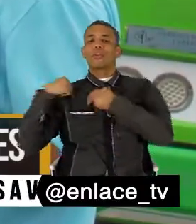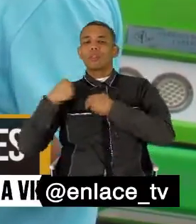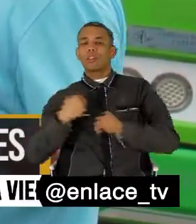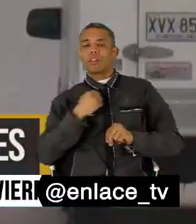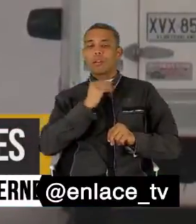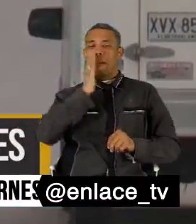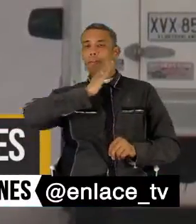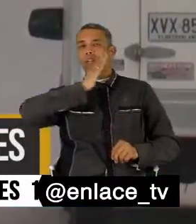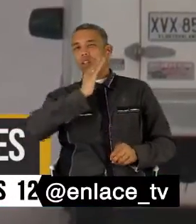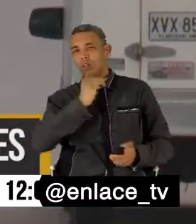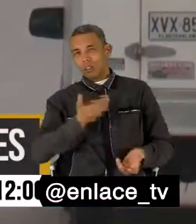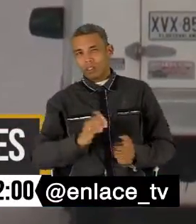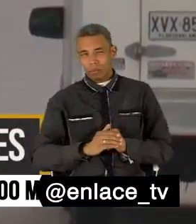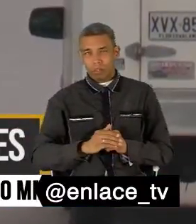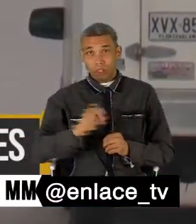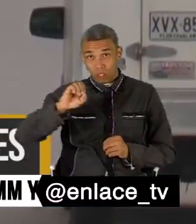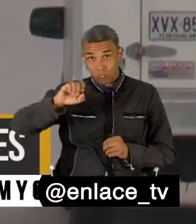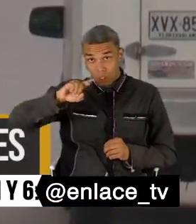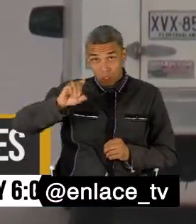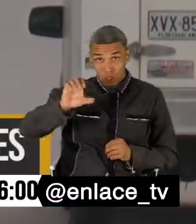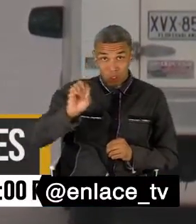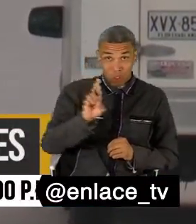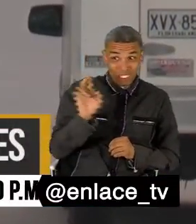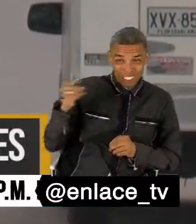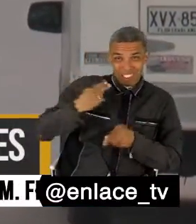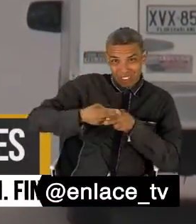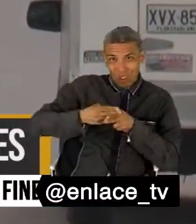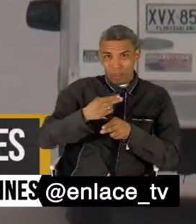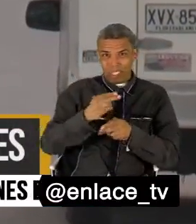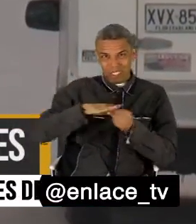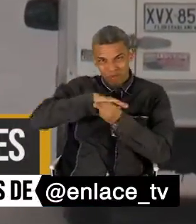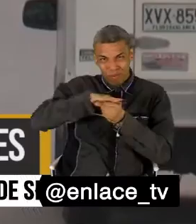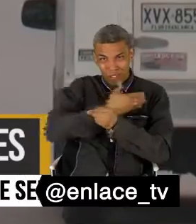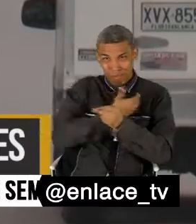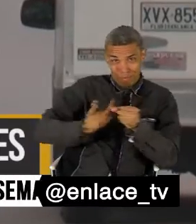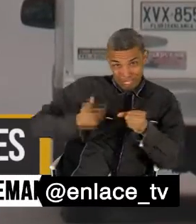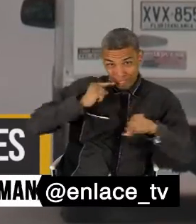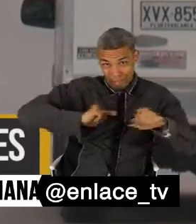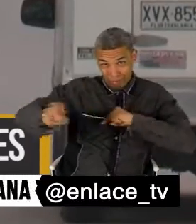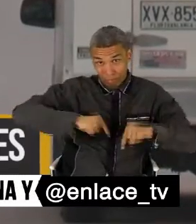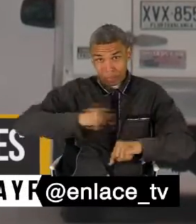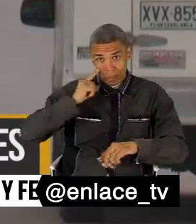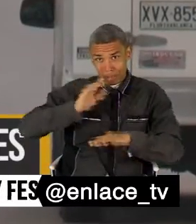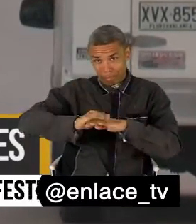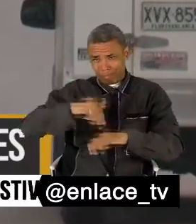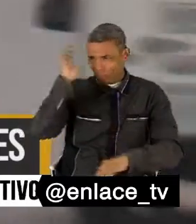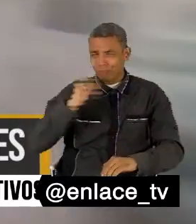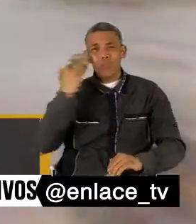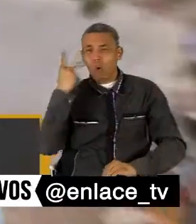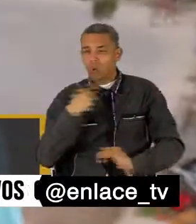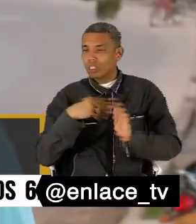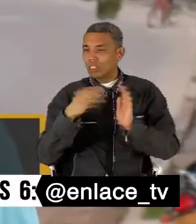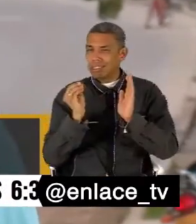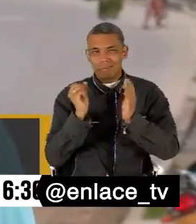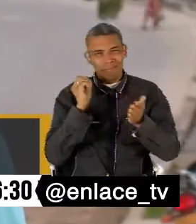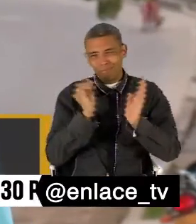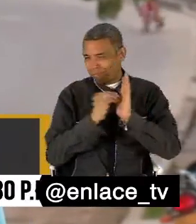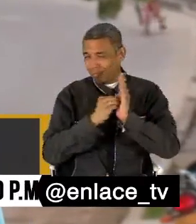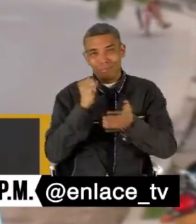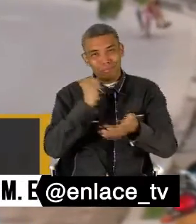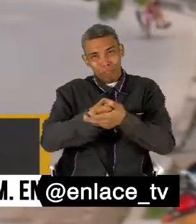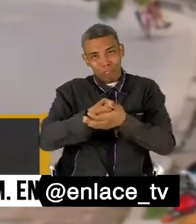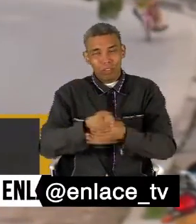Comunal, Óscar Lozano, asegura que a diario se presentan accidentes en la vía. Aquí los vehículos, como usted ve, esta vía de la